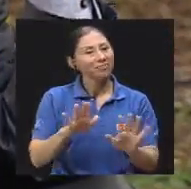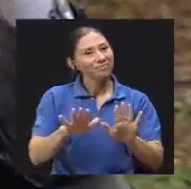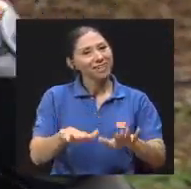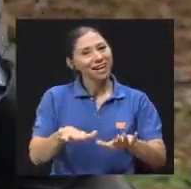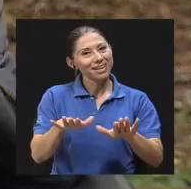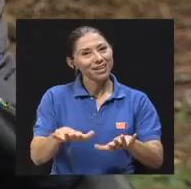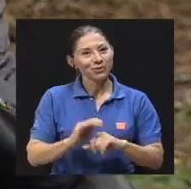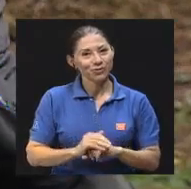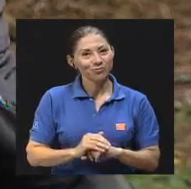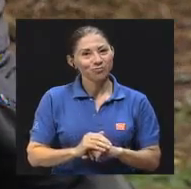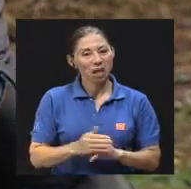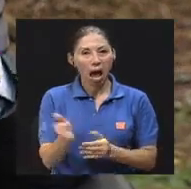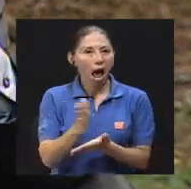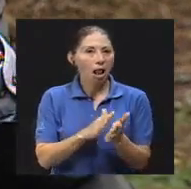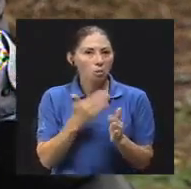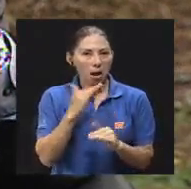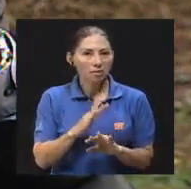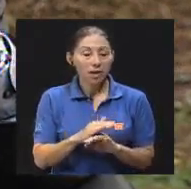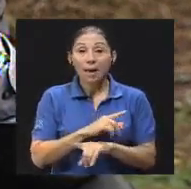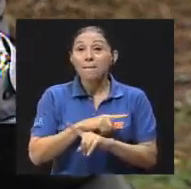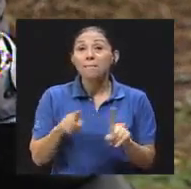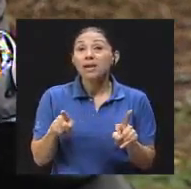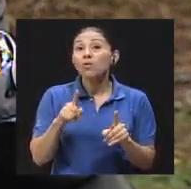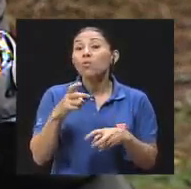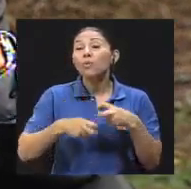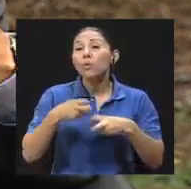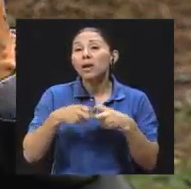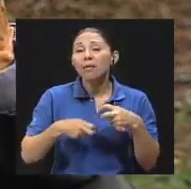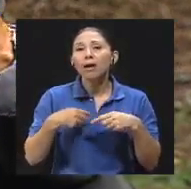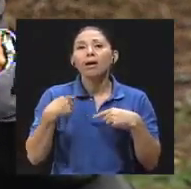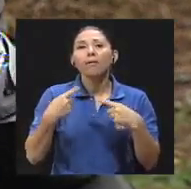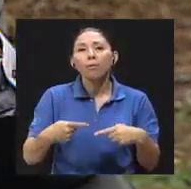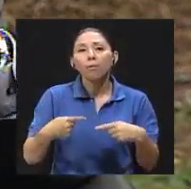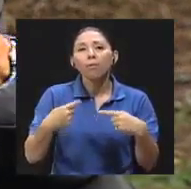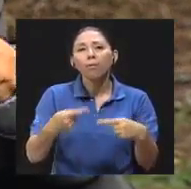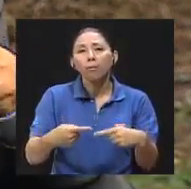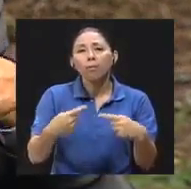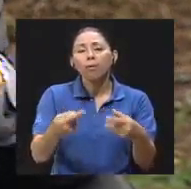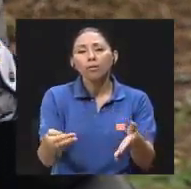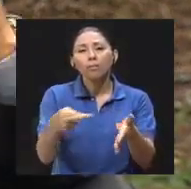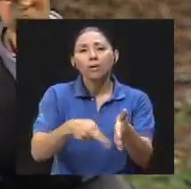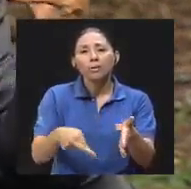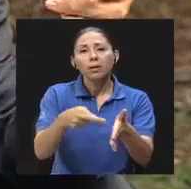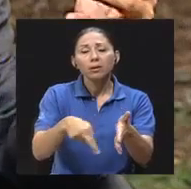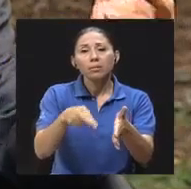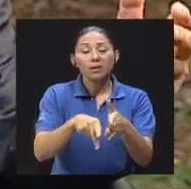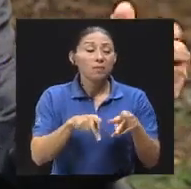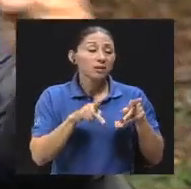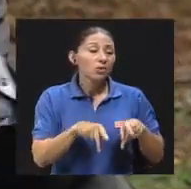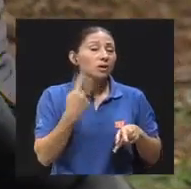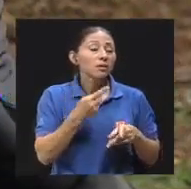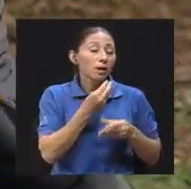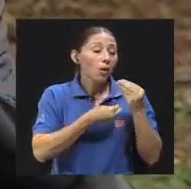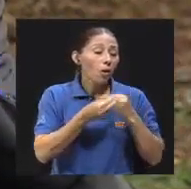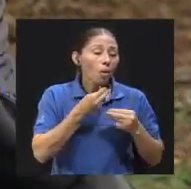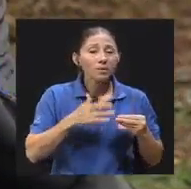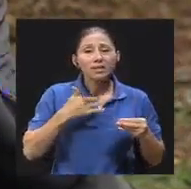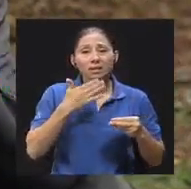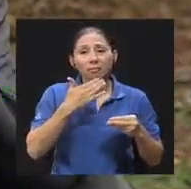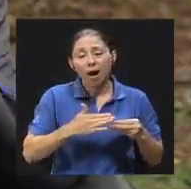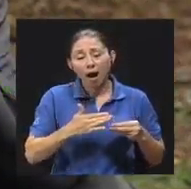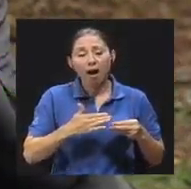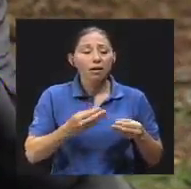como decimos nosotros. Pero cuando el problema es crónico, que son personas que comen, se sienten mal, tienen que recurrir a un antiácido o